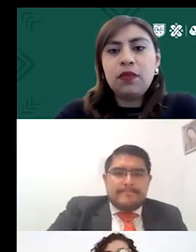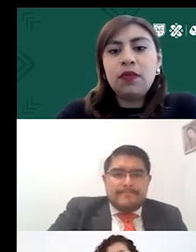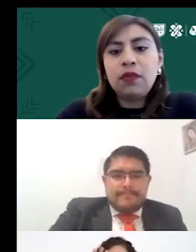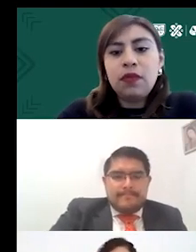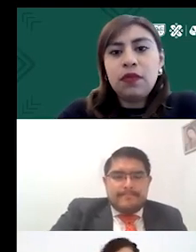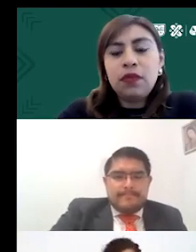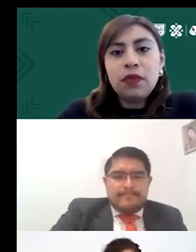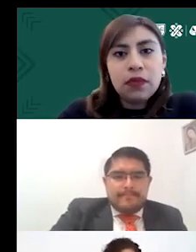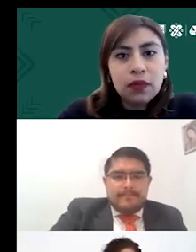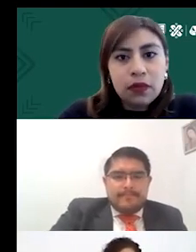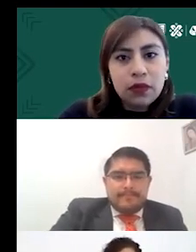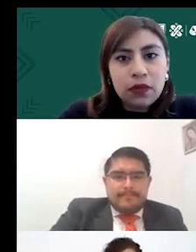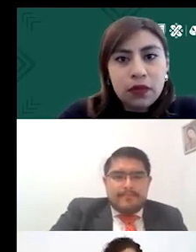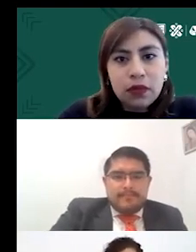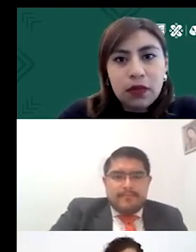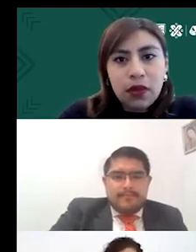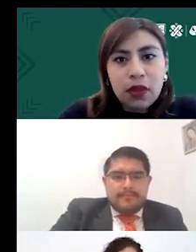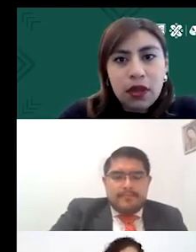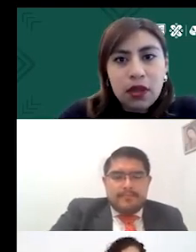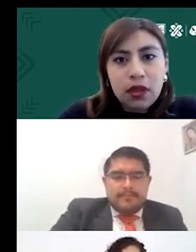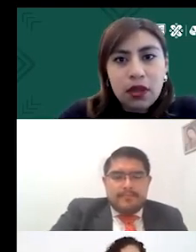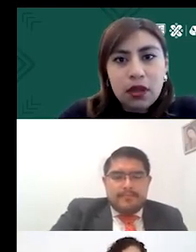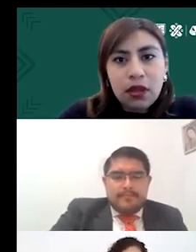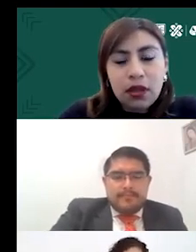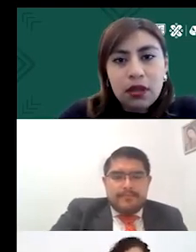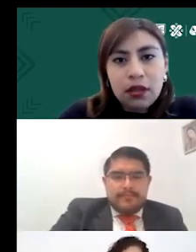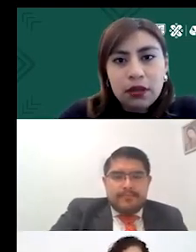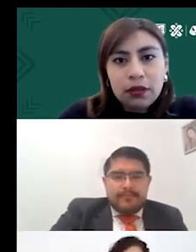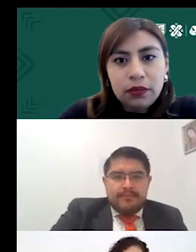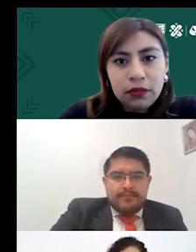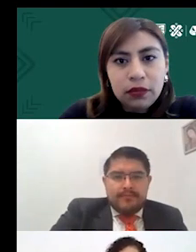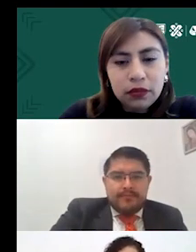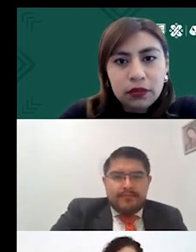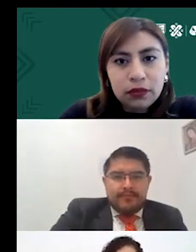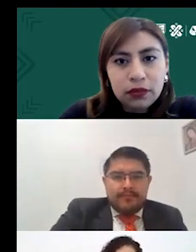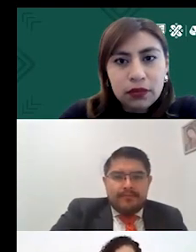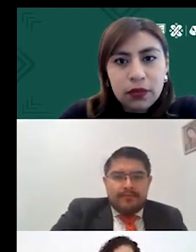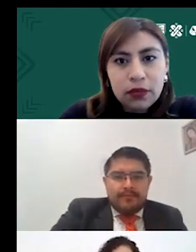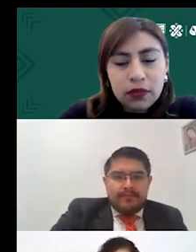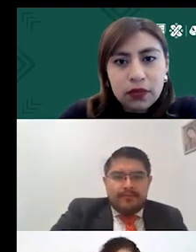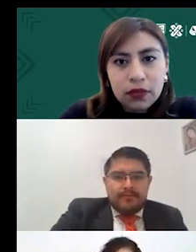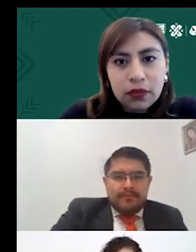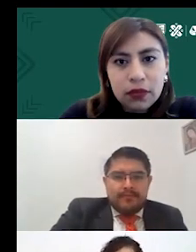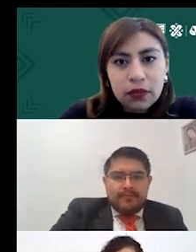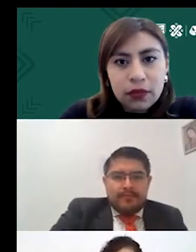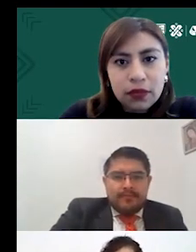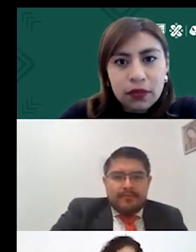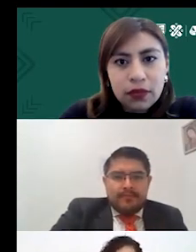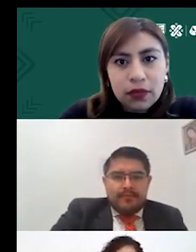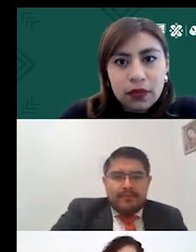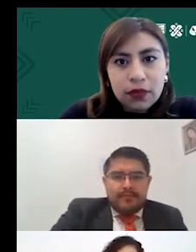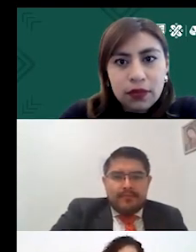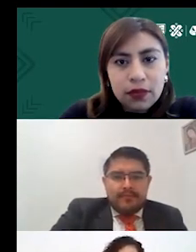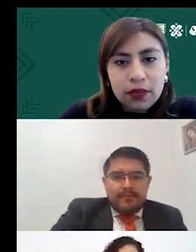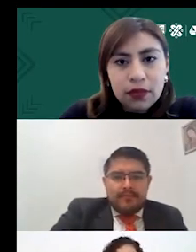Estamos hablando de la línea del tiempo de la prescripción de las vacaciones, estamos hablando de la línea del tiempo de las vacaciones proporcionales que se están acumulando respecto del año, y estamos hablando de una